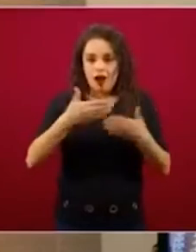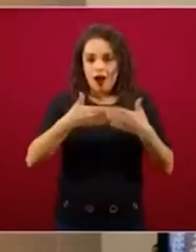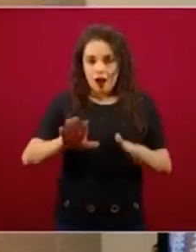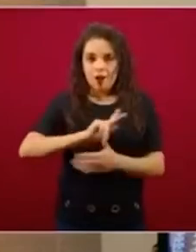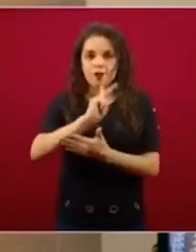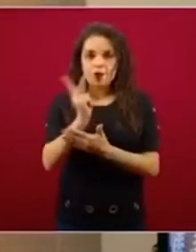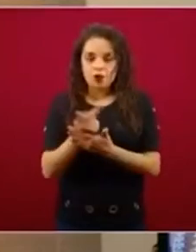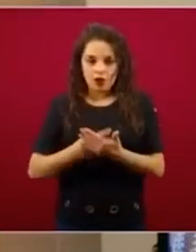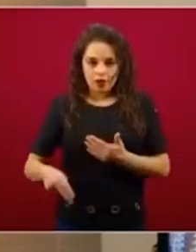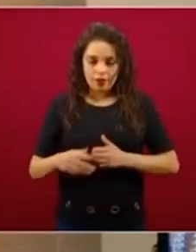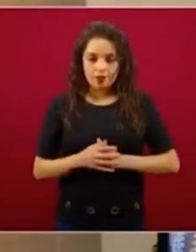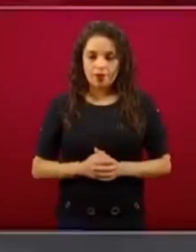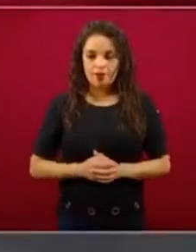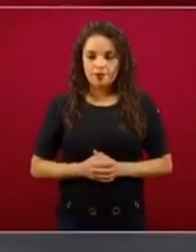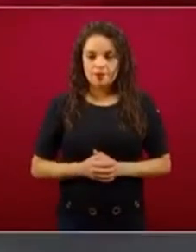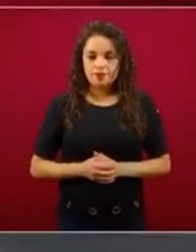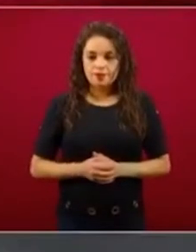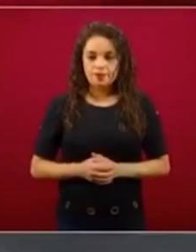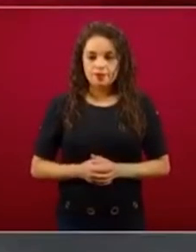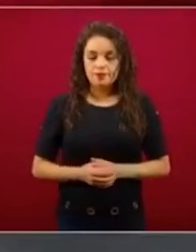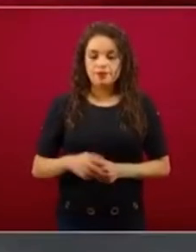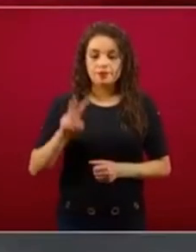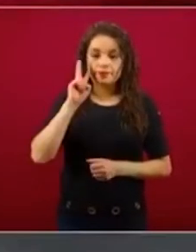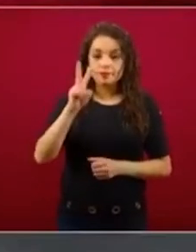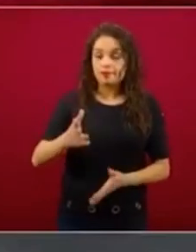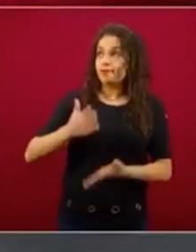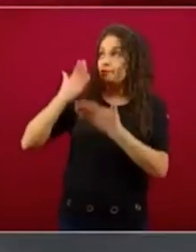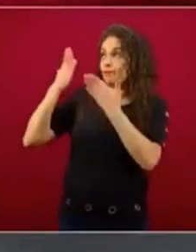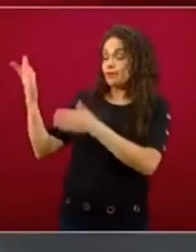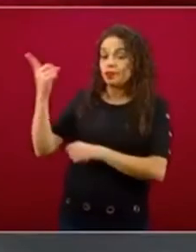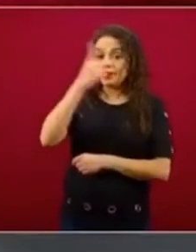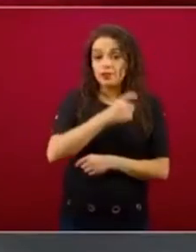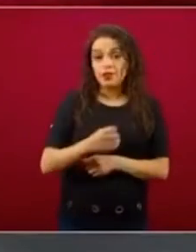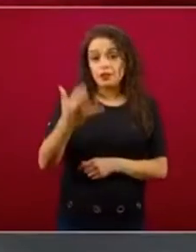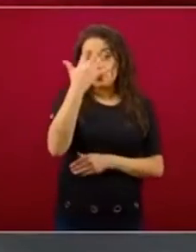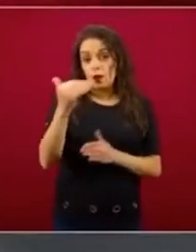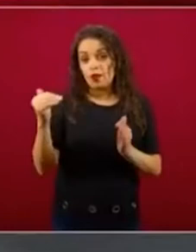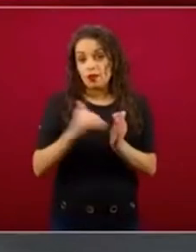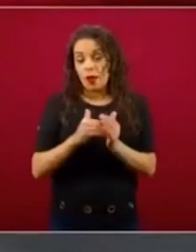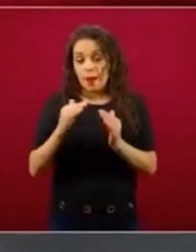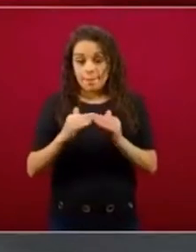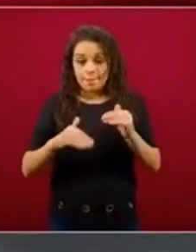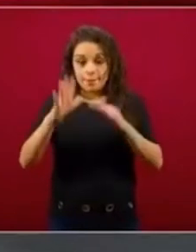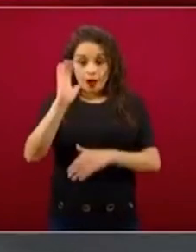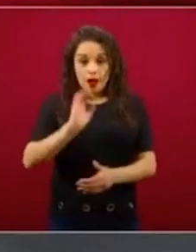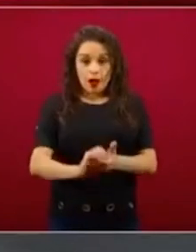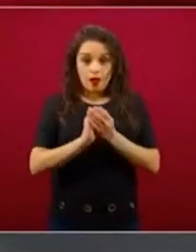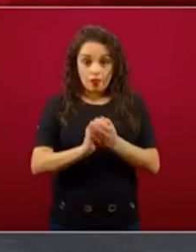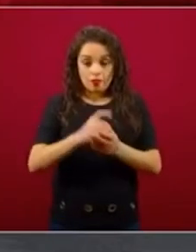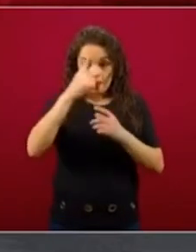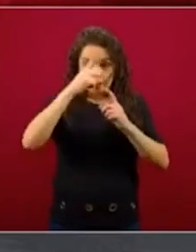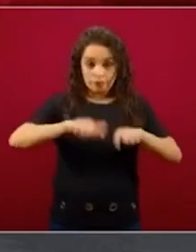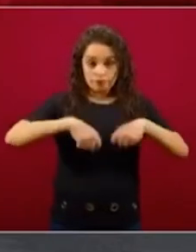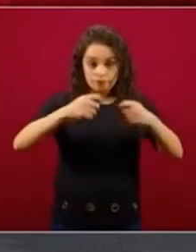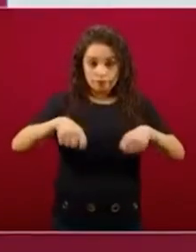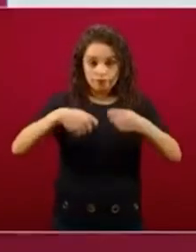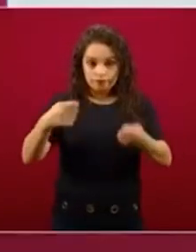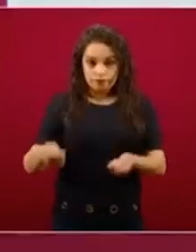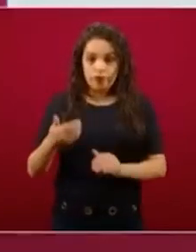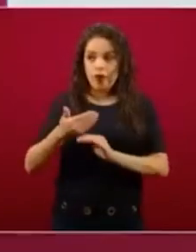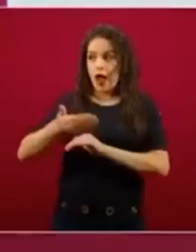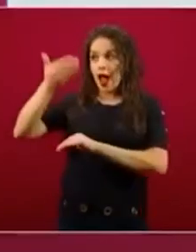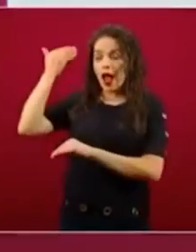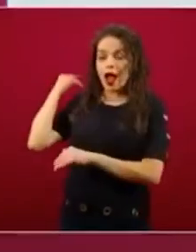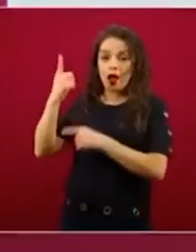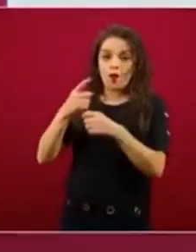a enfocado hacia las metas del año tenemos ahora 150.000 más tandas que colocar que el año pasado para llegar a